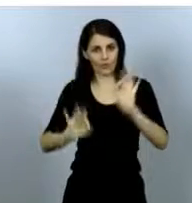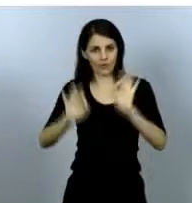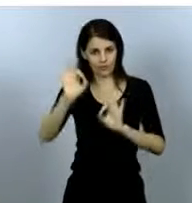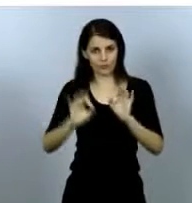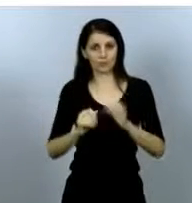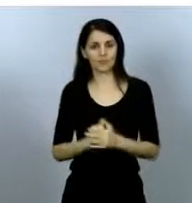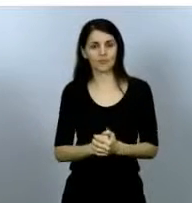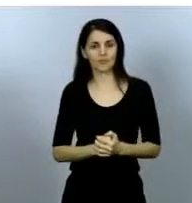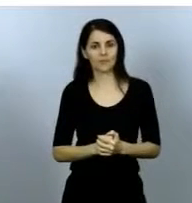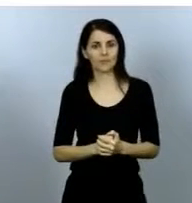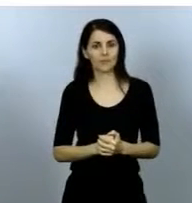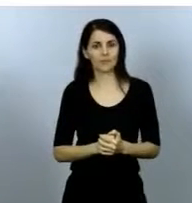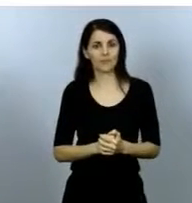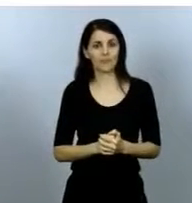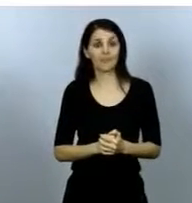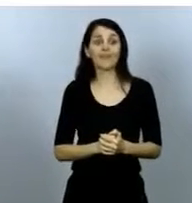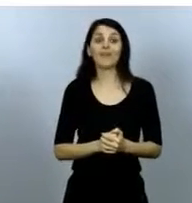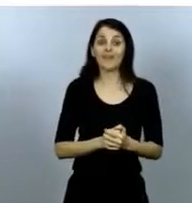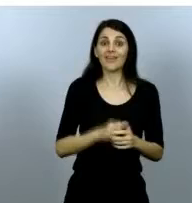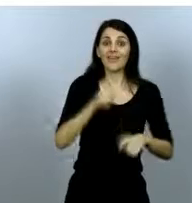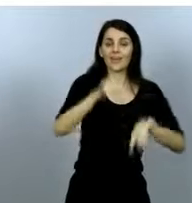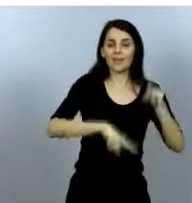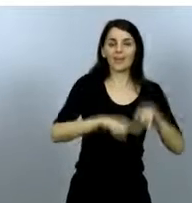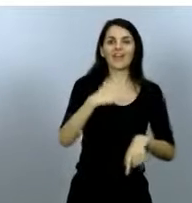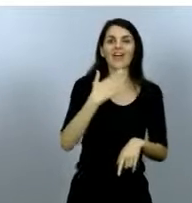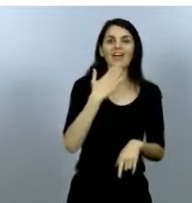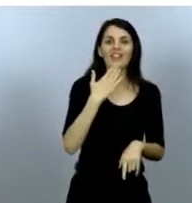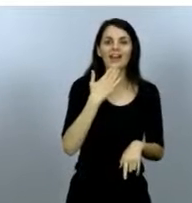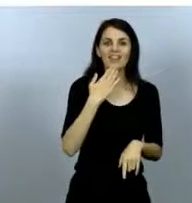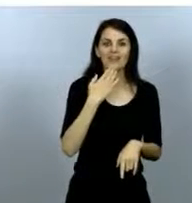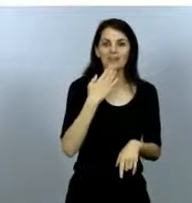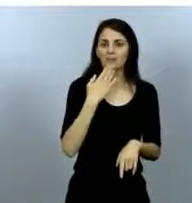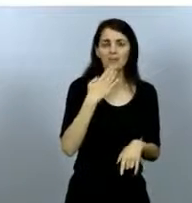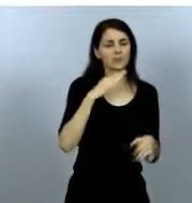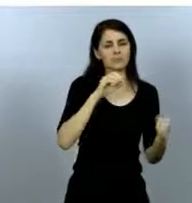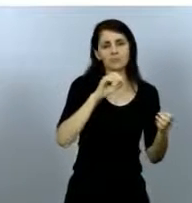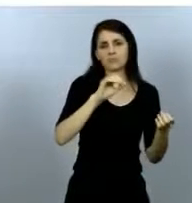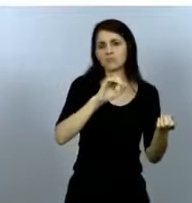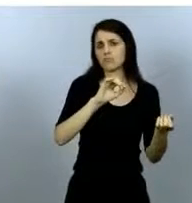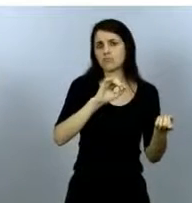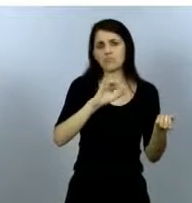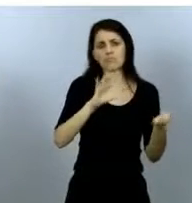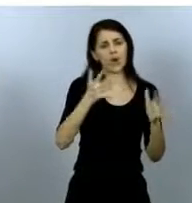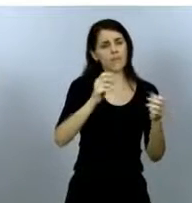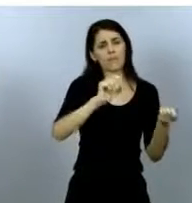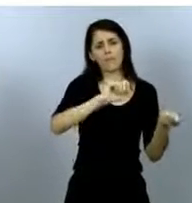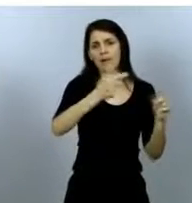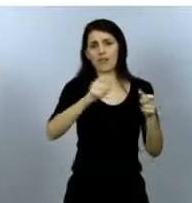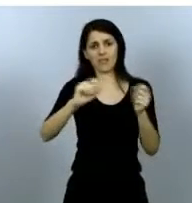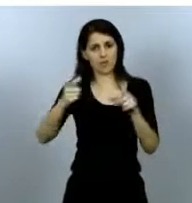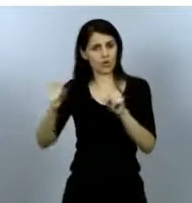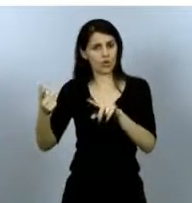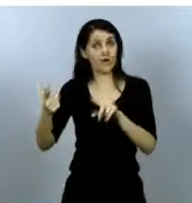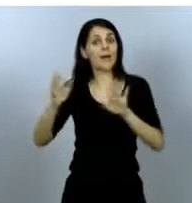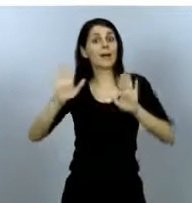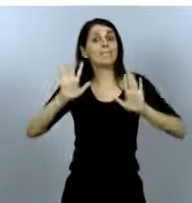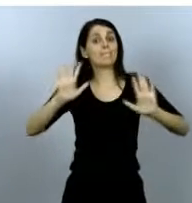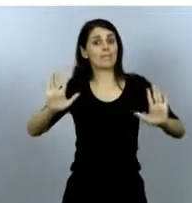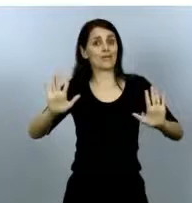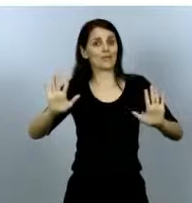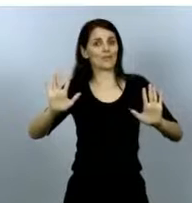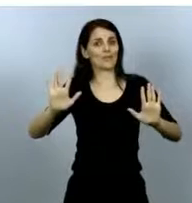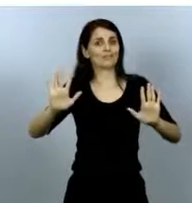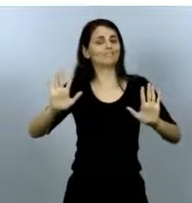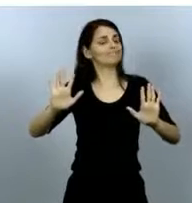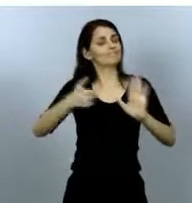letalidad por grupo de edad seguiría un patrón similar salvo en el grupo de mayores de 70 años 70 años o más